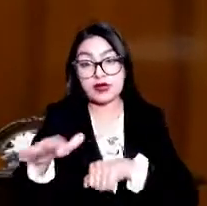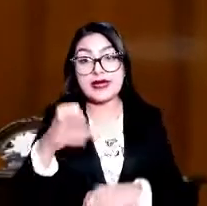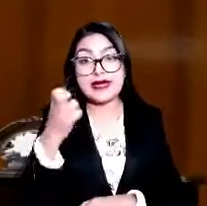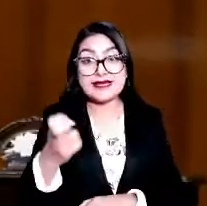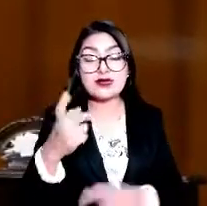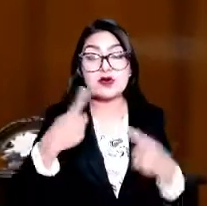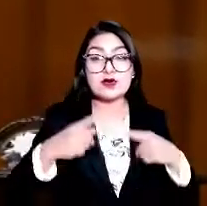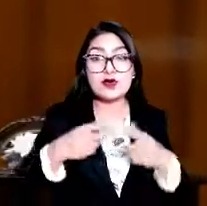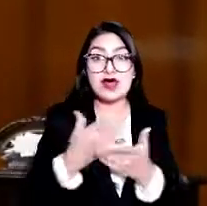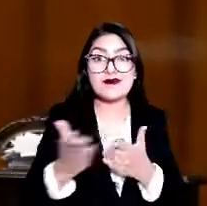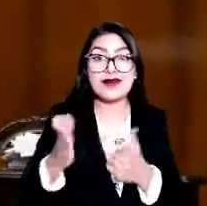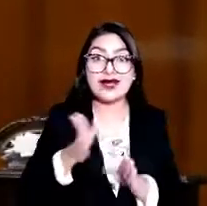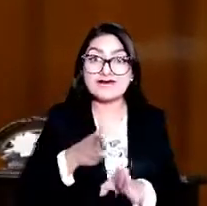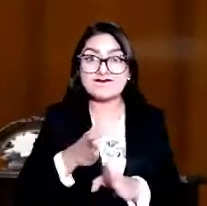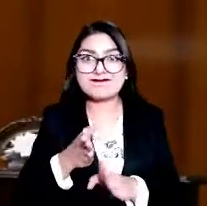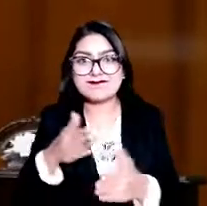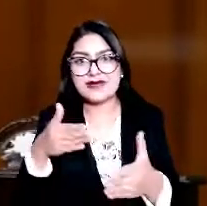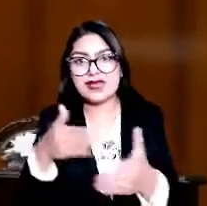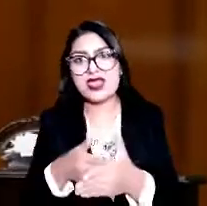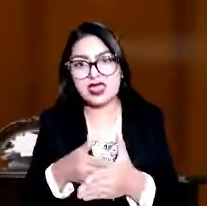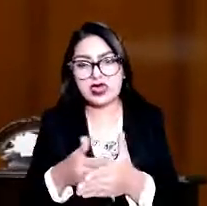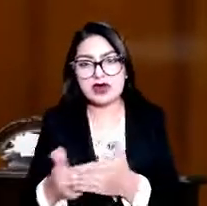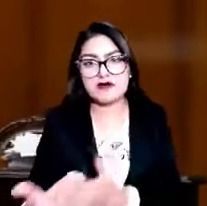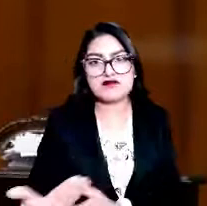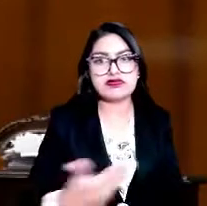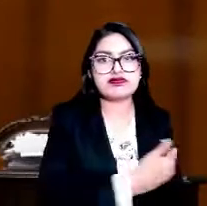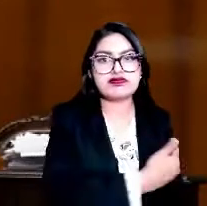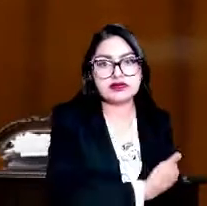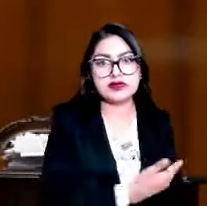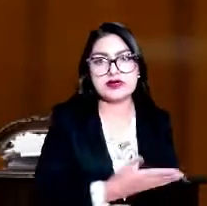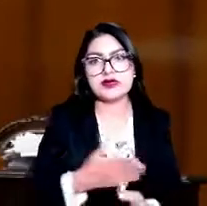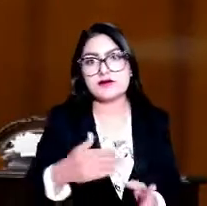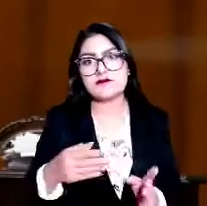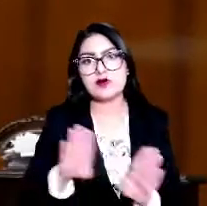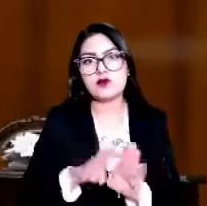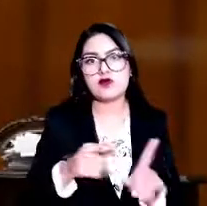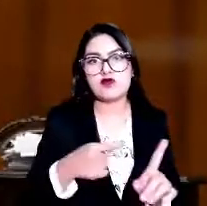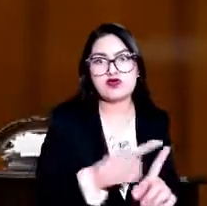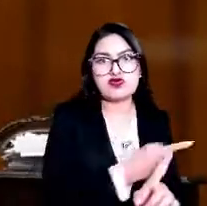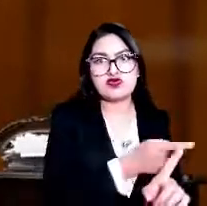desplazamientos porque las autoridades no han generado las acciones para rehabilitarlo.